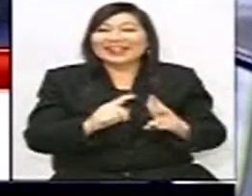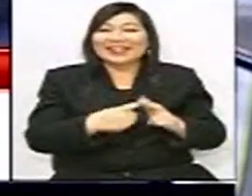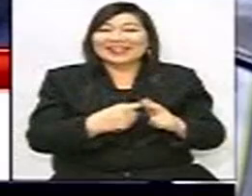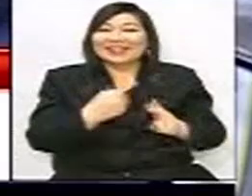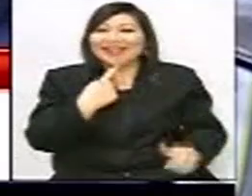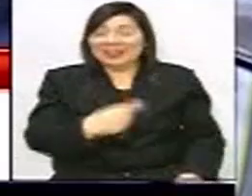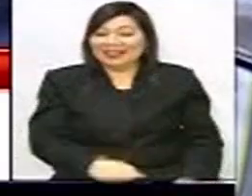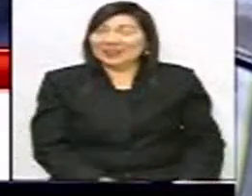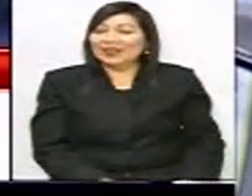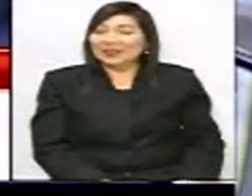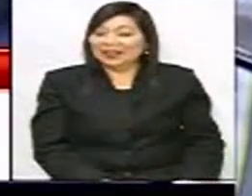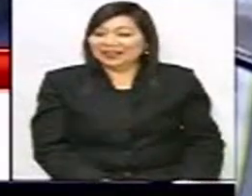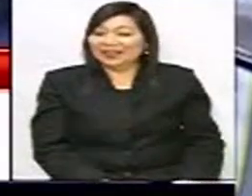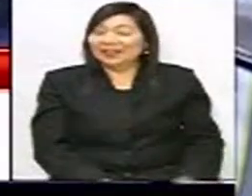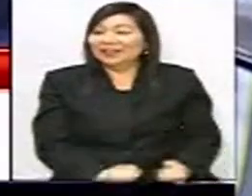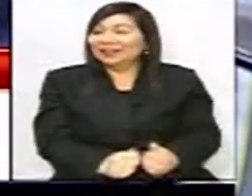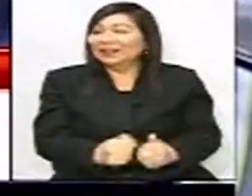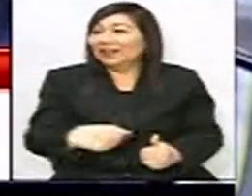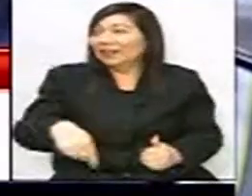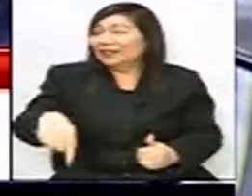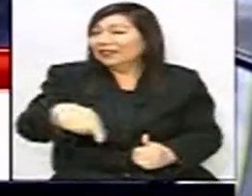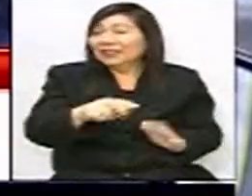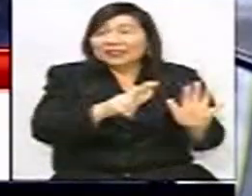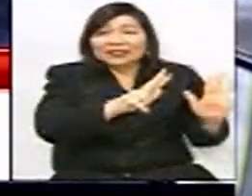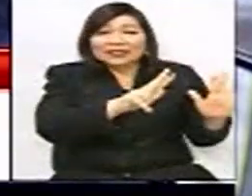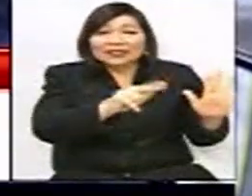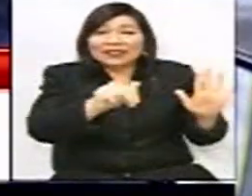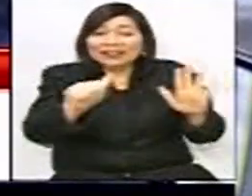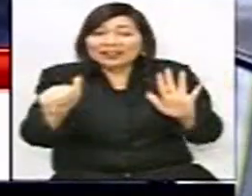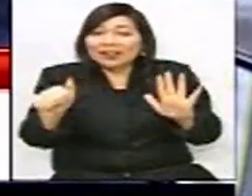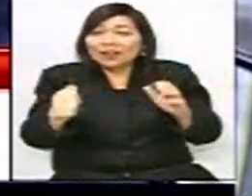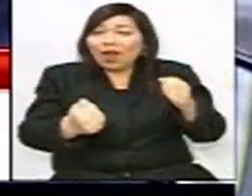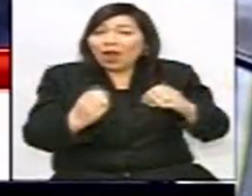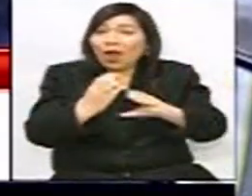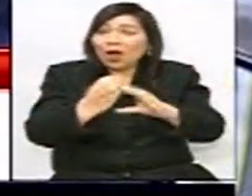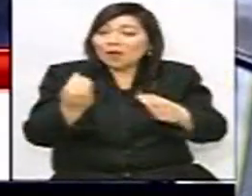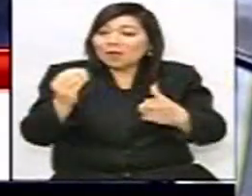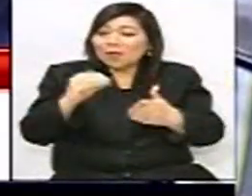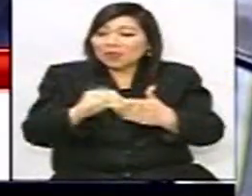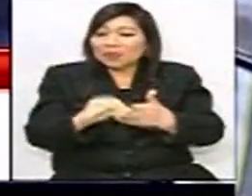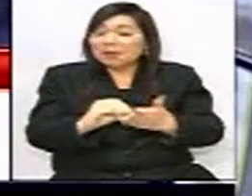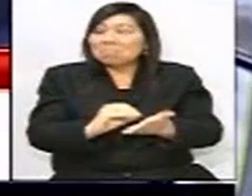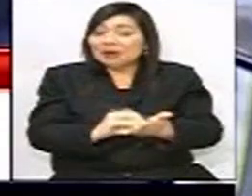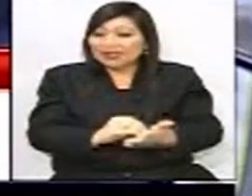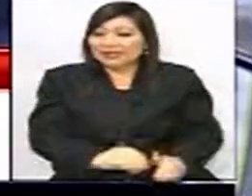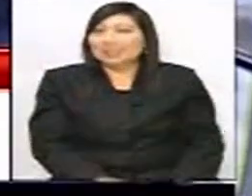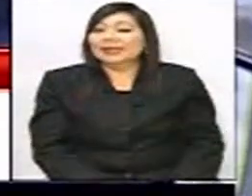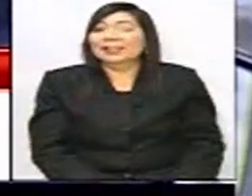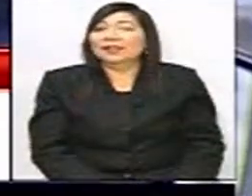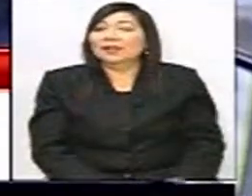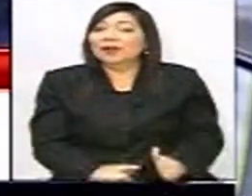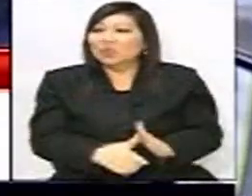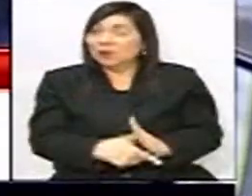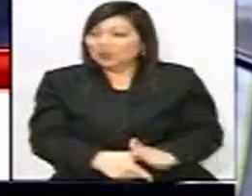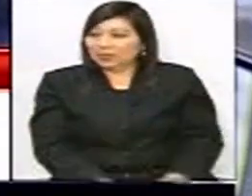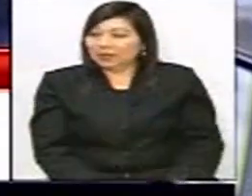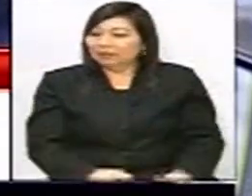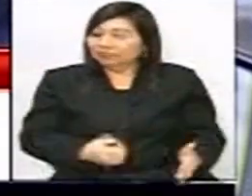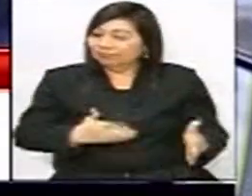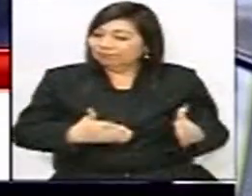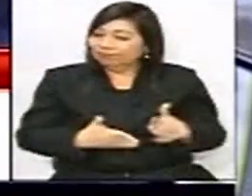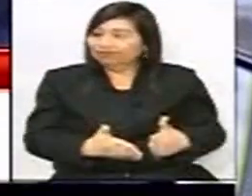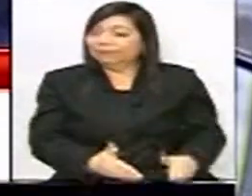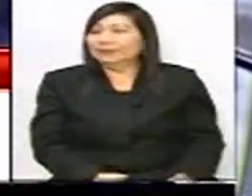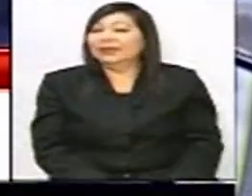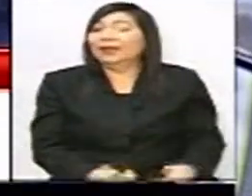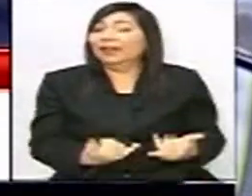hicieron al respecto. Con nosotros tenemos 600 buses nuevos y tenemos para incorporar otros buses más, y luego 5 corredores